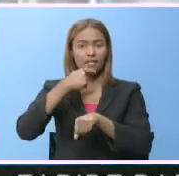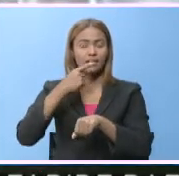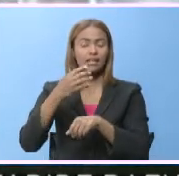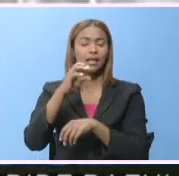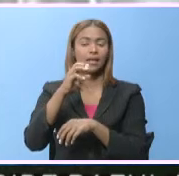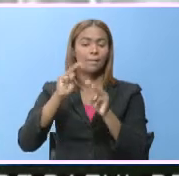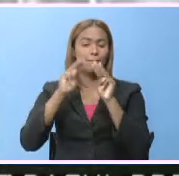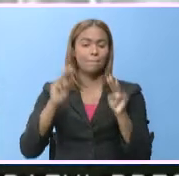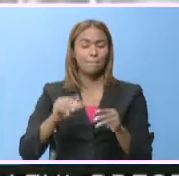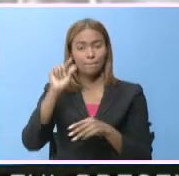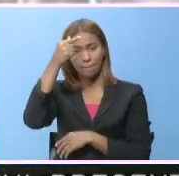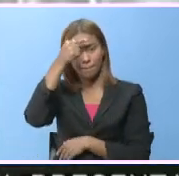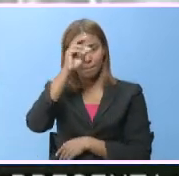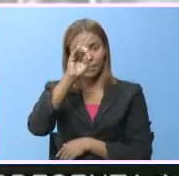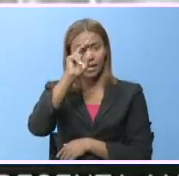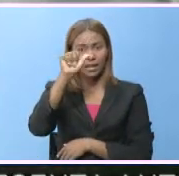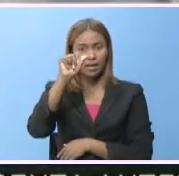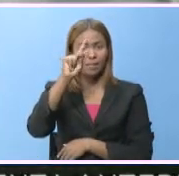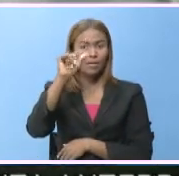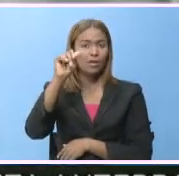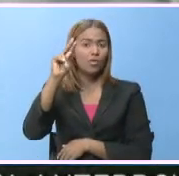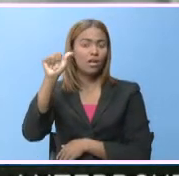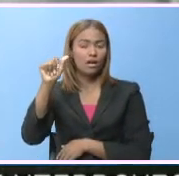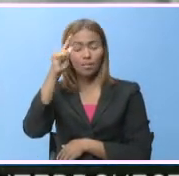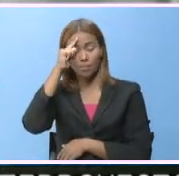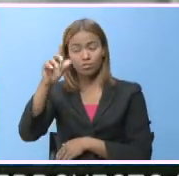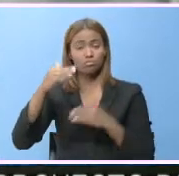de Gobierno, María Paula Romo, por su